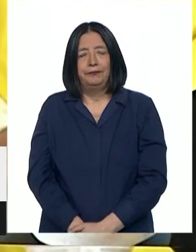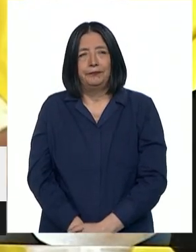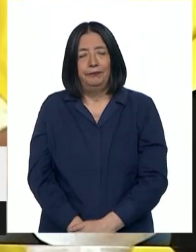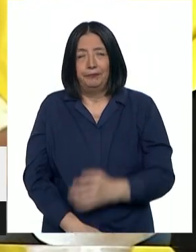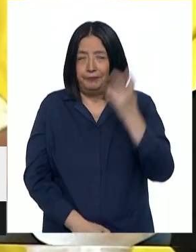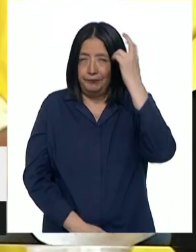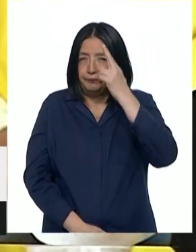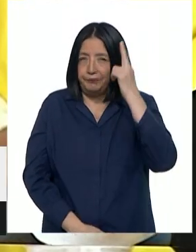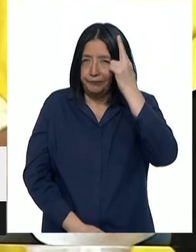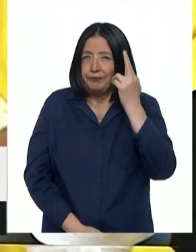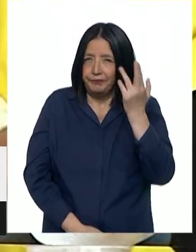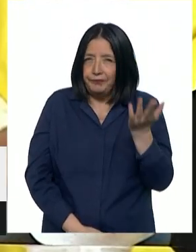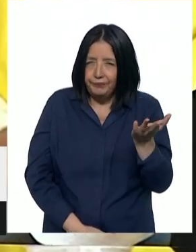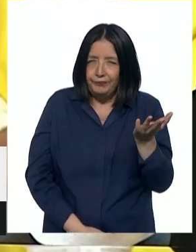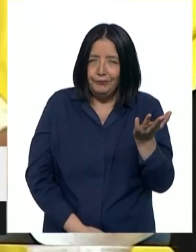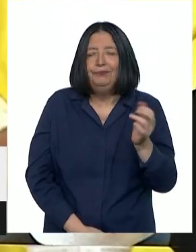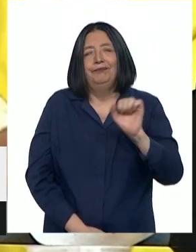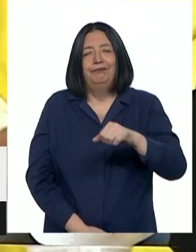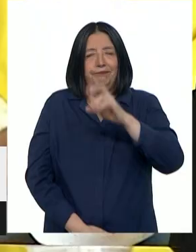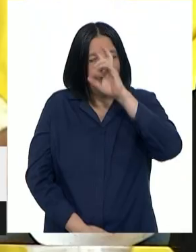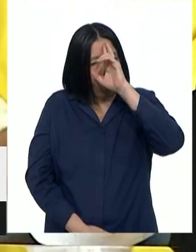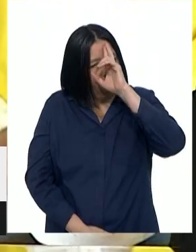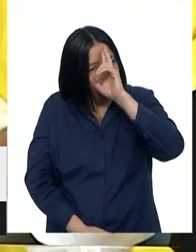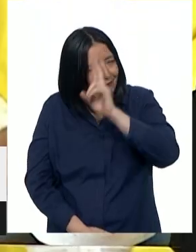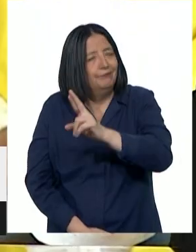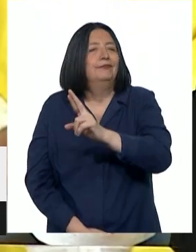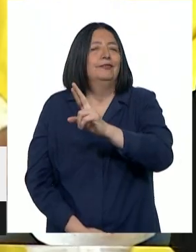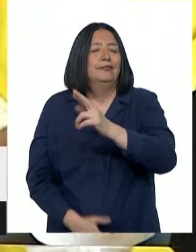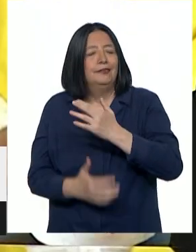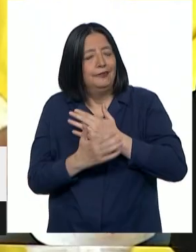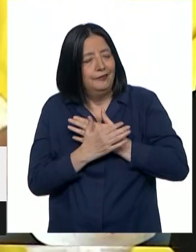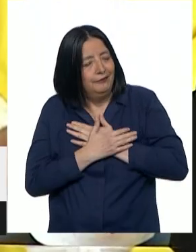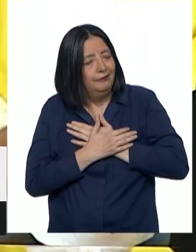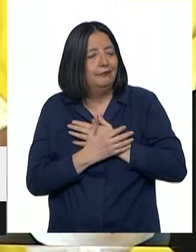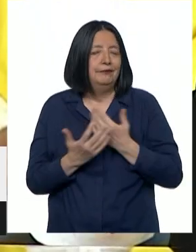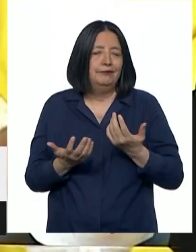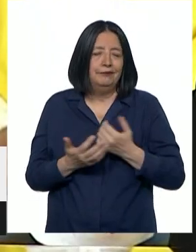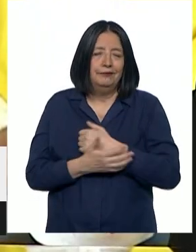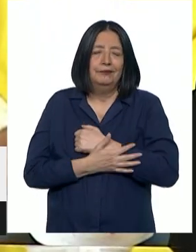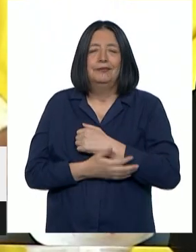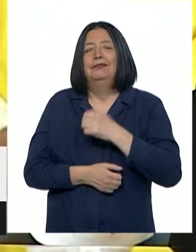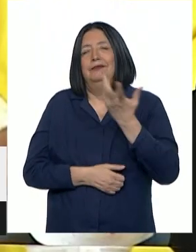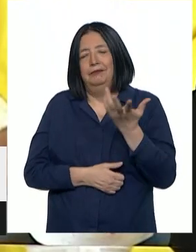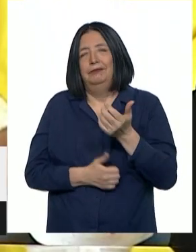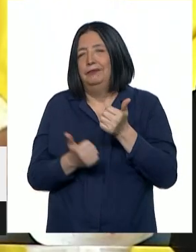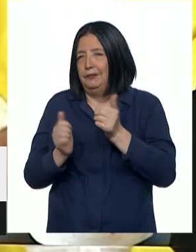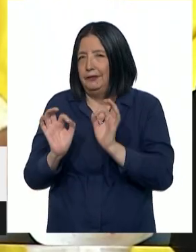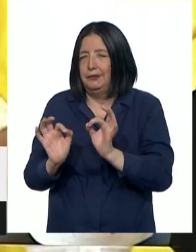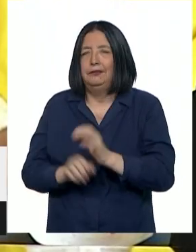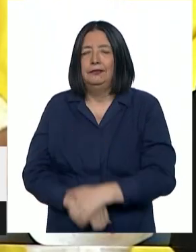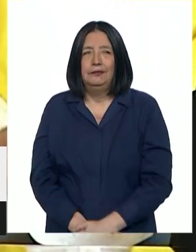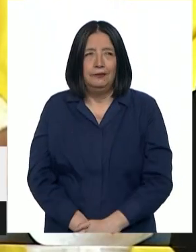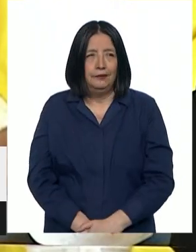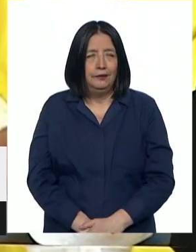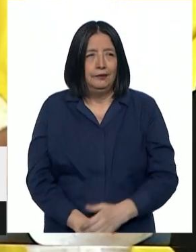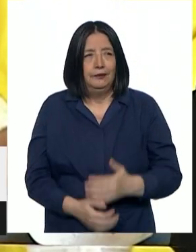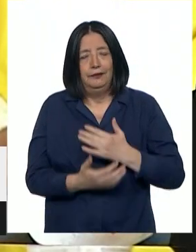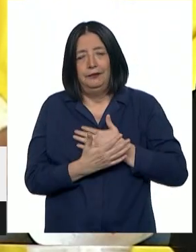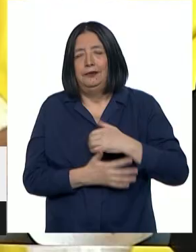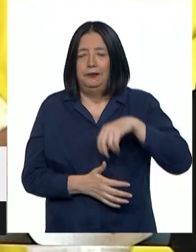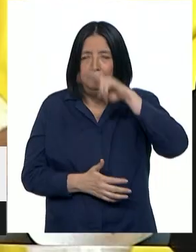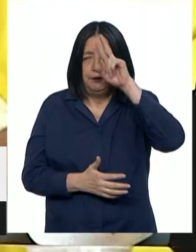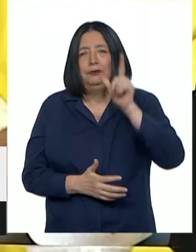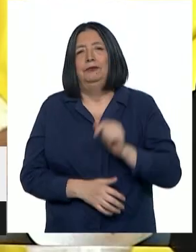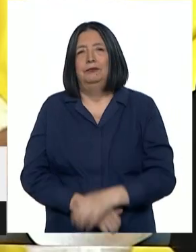Y por ello hay que respetarla y quererla y amarla con propiedad a nuestra querida